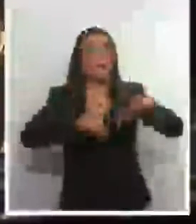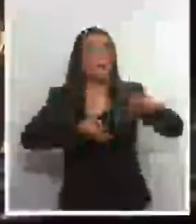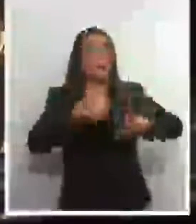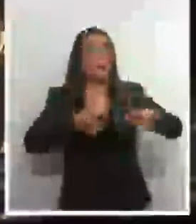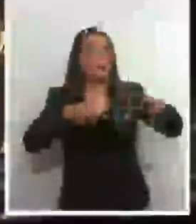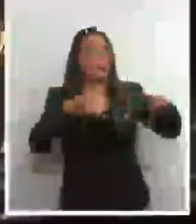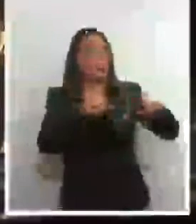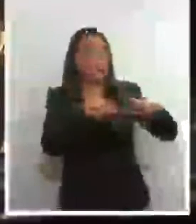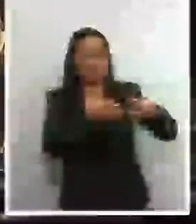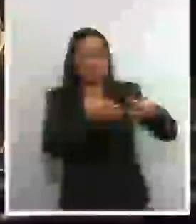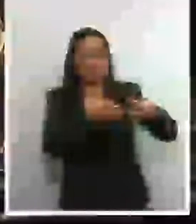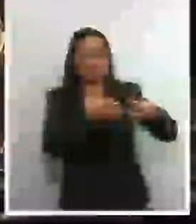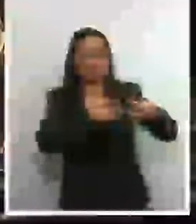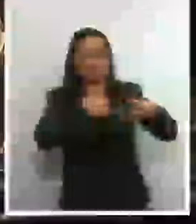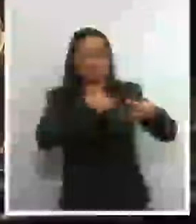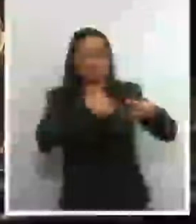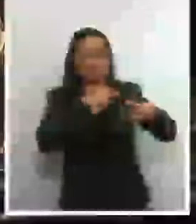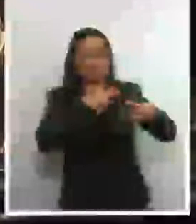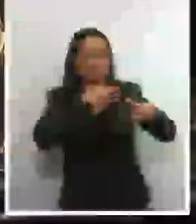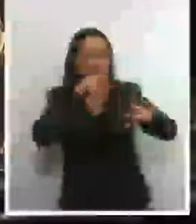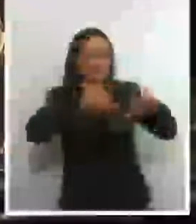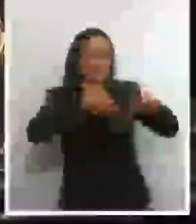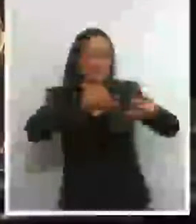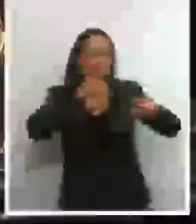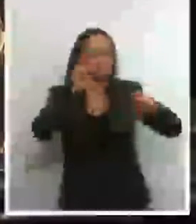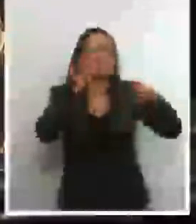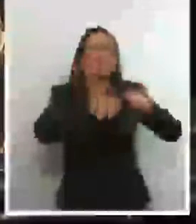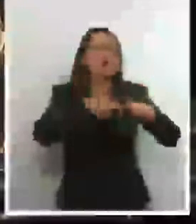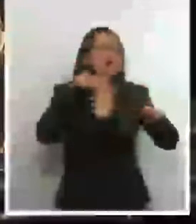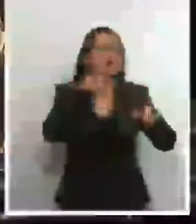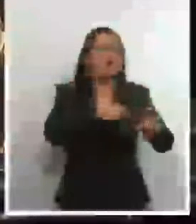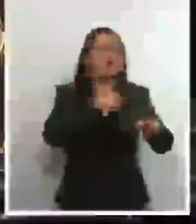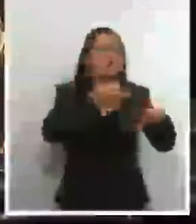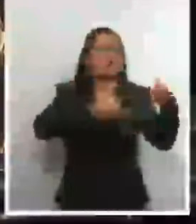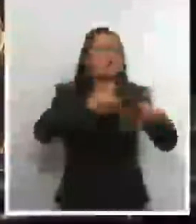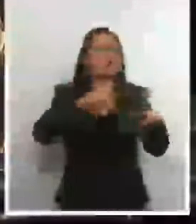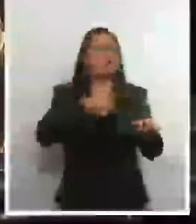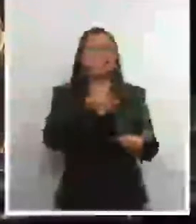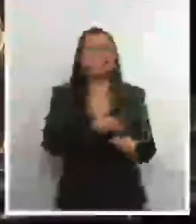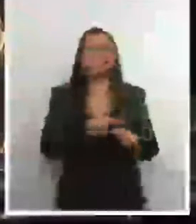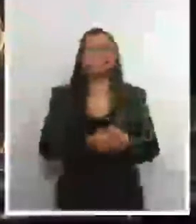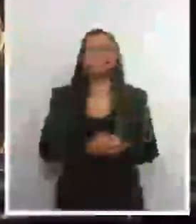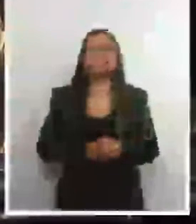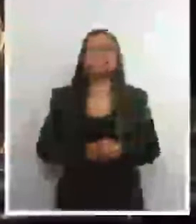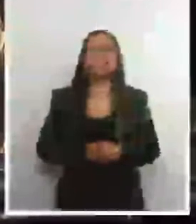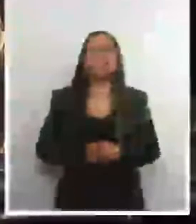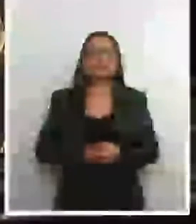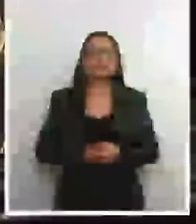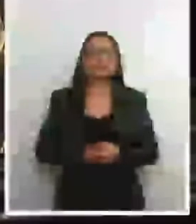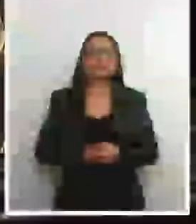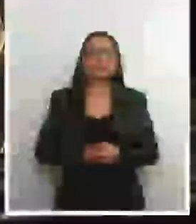de control o un juez específico le